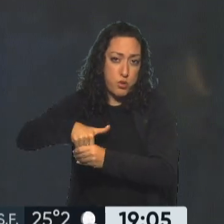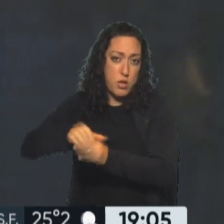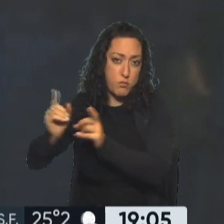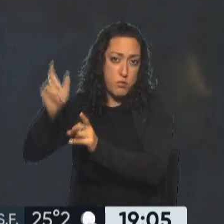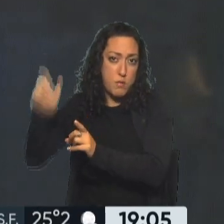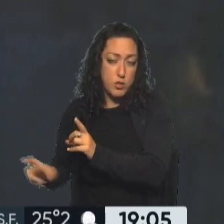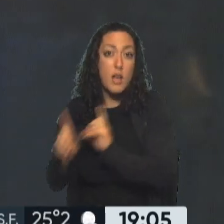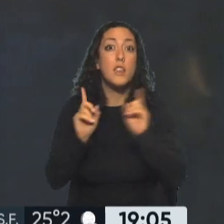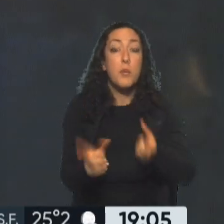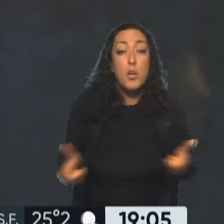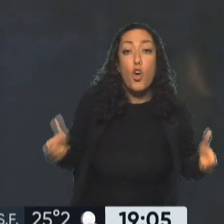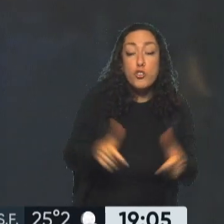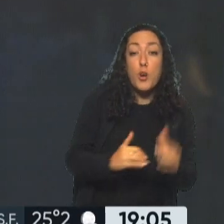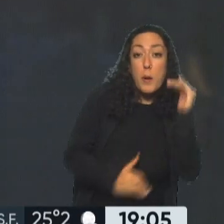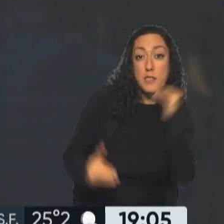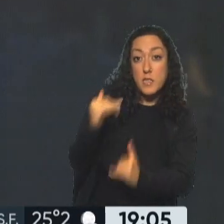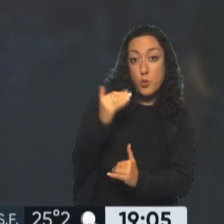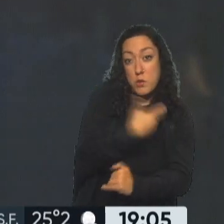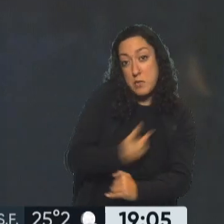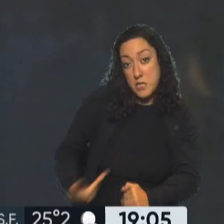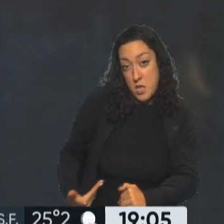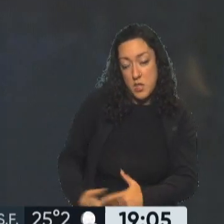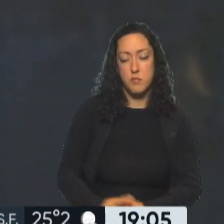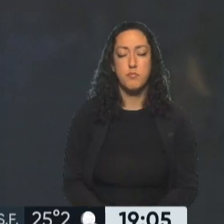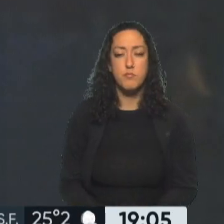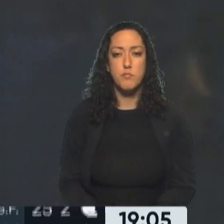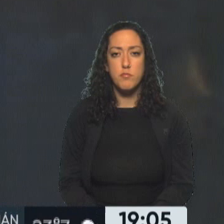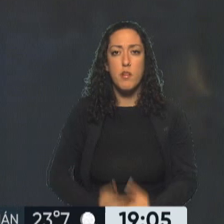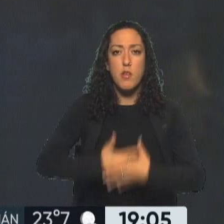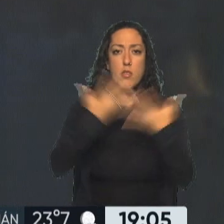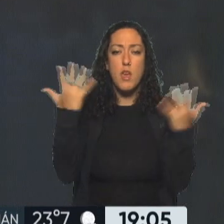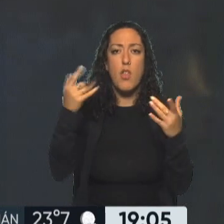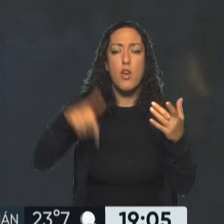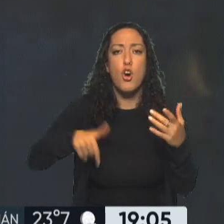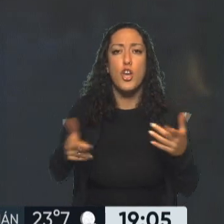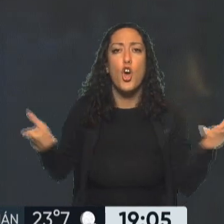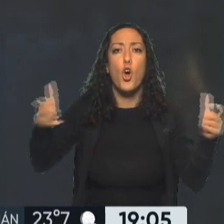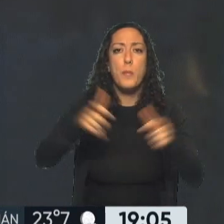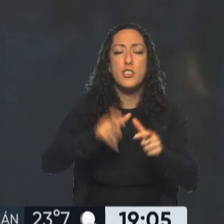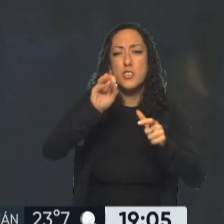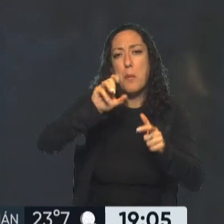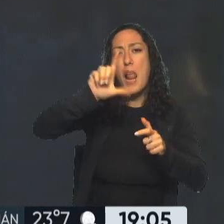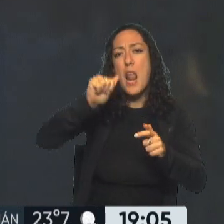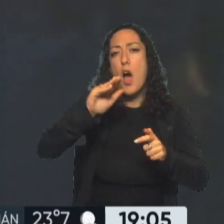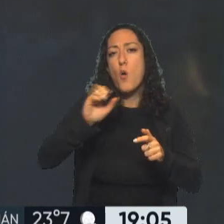el presidente del Consejo de la Magistratura. Claro. Hoy se reunía la Comisión de Labor, que es la que